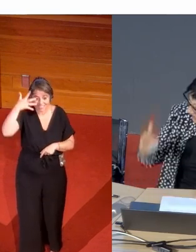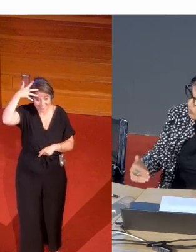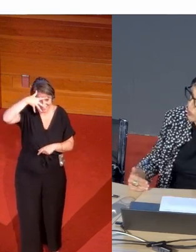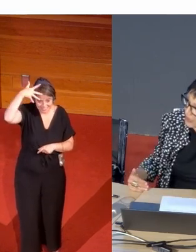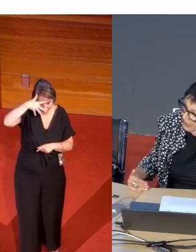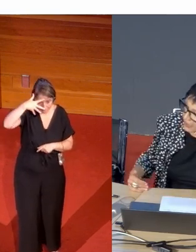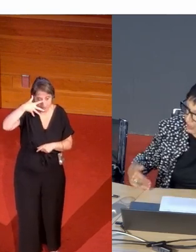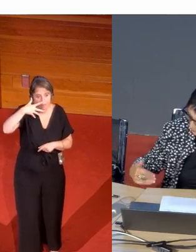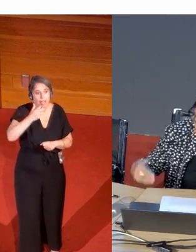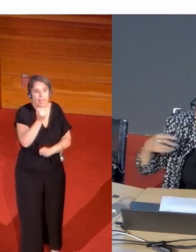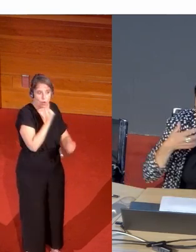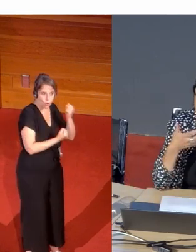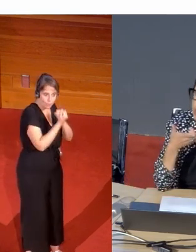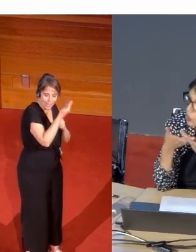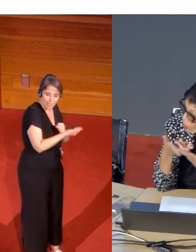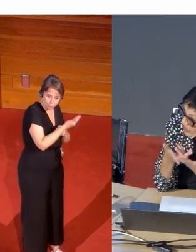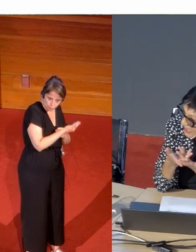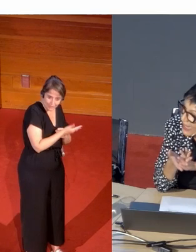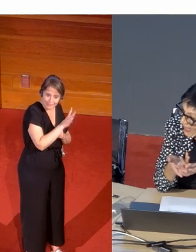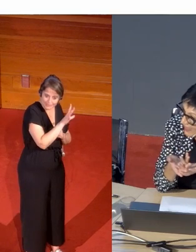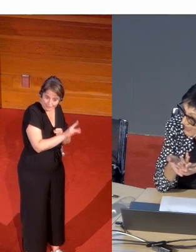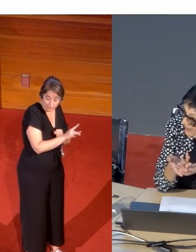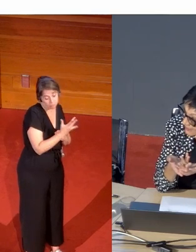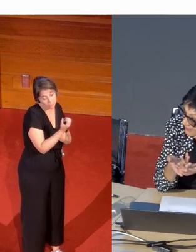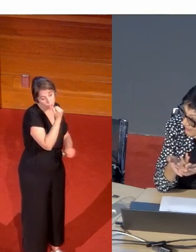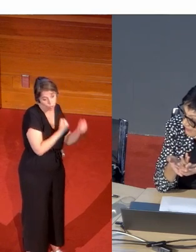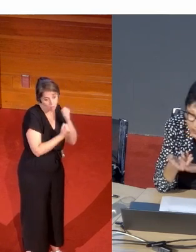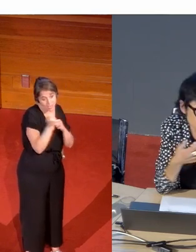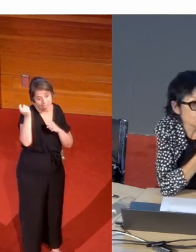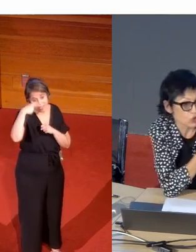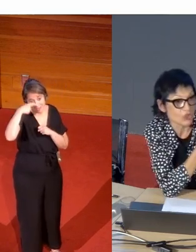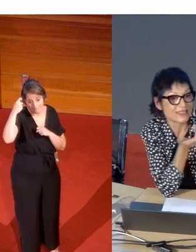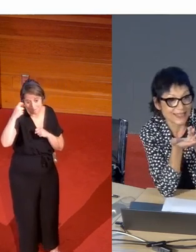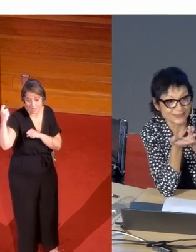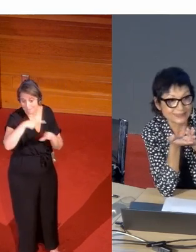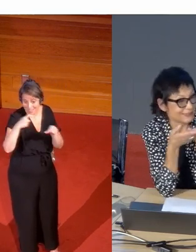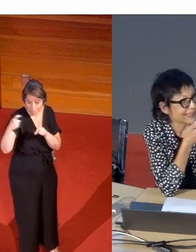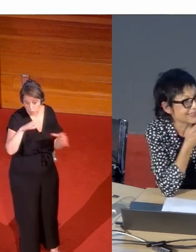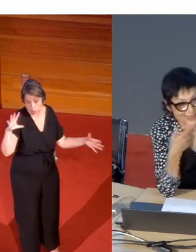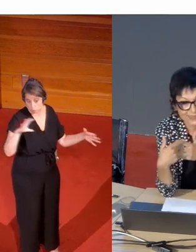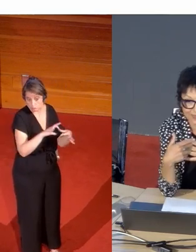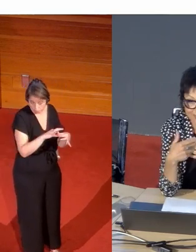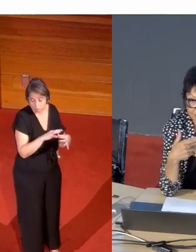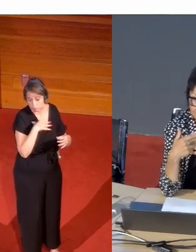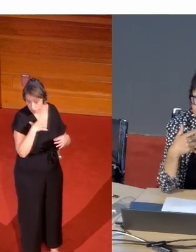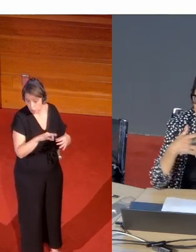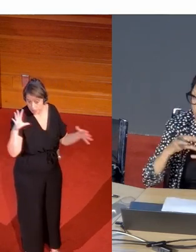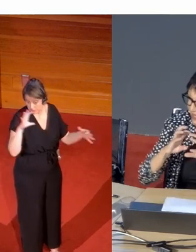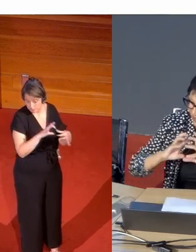parte será la economía que además son dos cosas ligadas o sea no son dos cosas tan tan